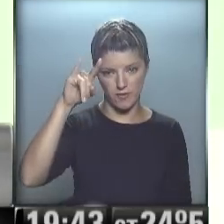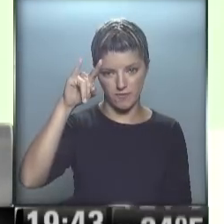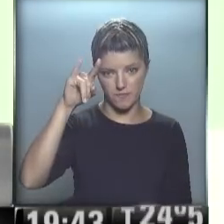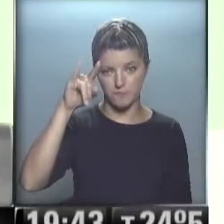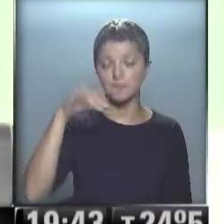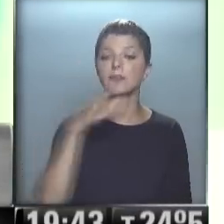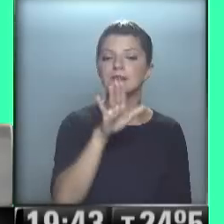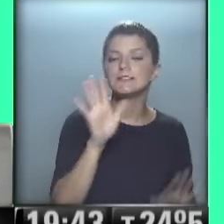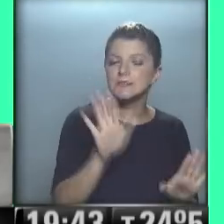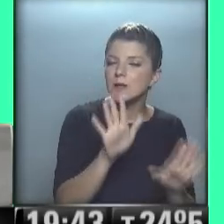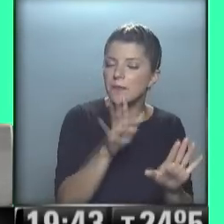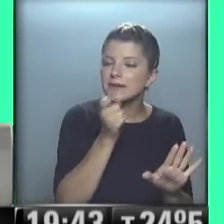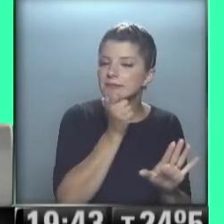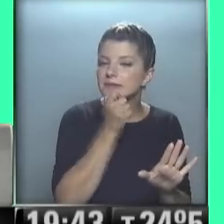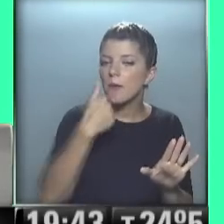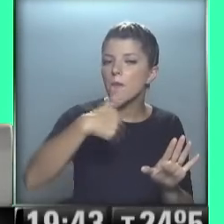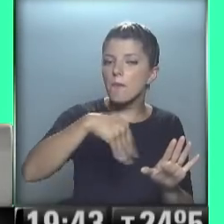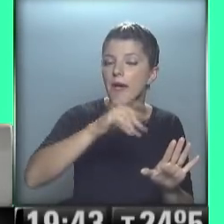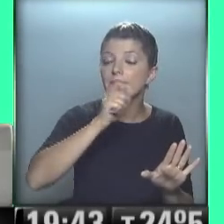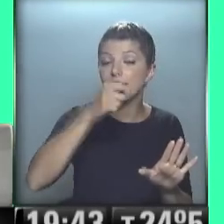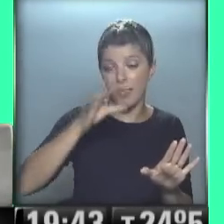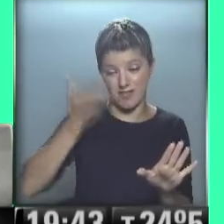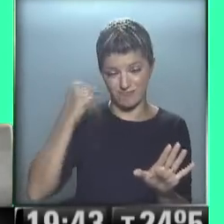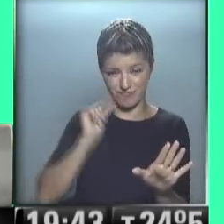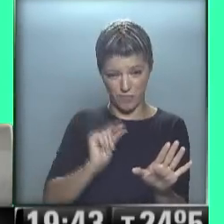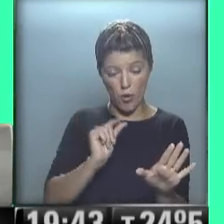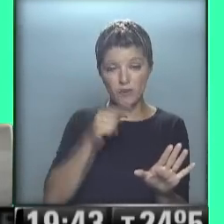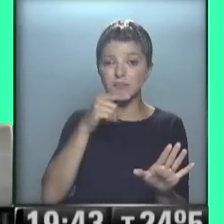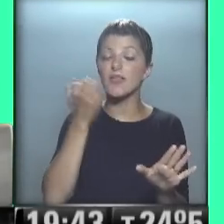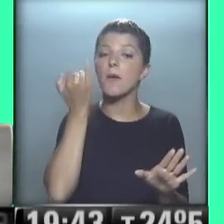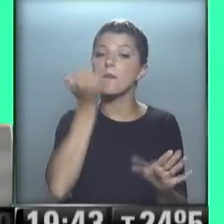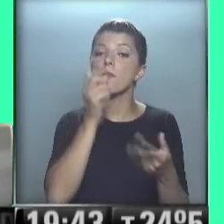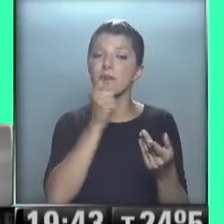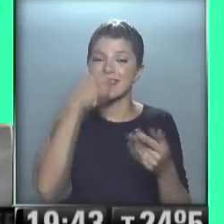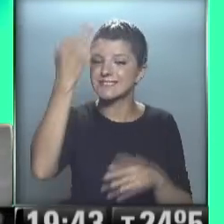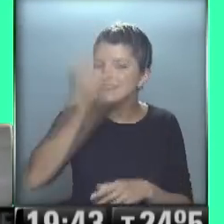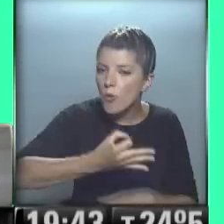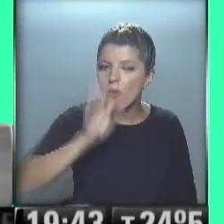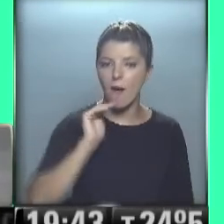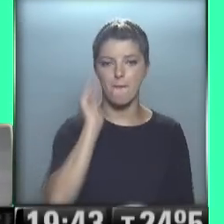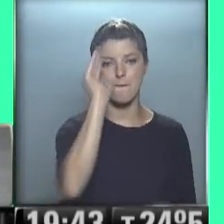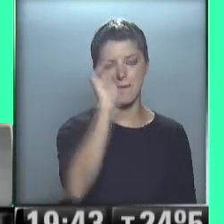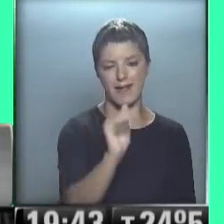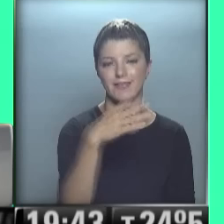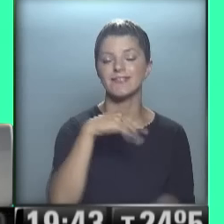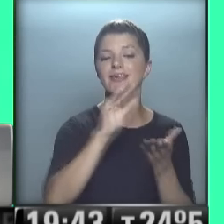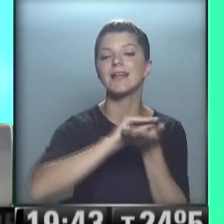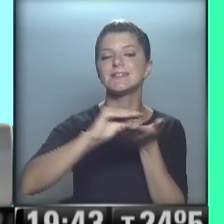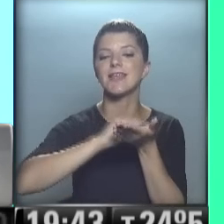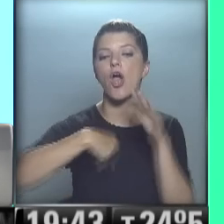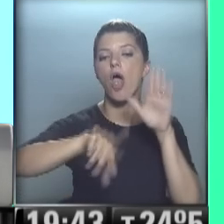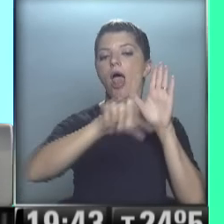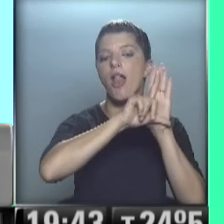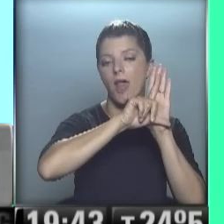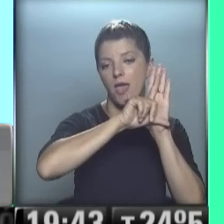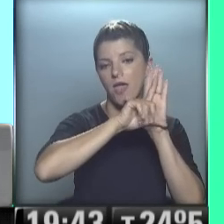La expectativa se magnificó en las últimas horas, ya que se da como seguro que este martes el Senado convertirá en ley el proyecto